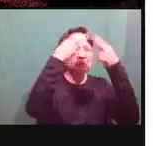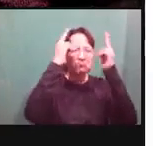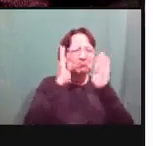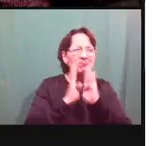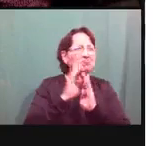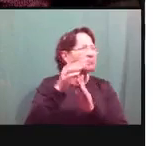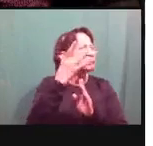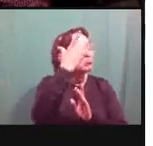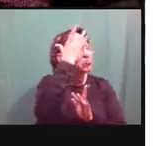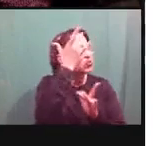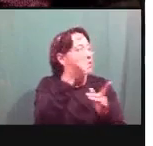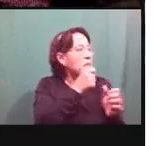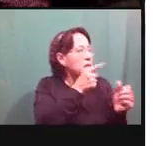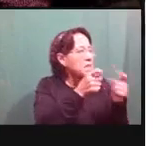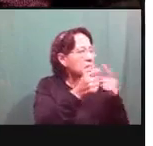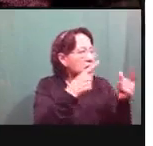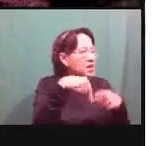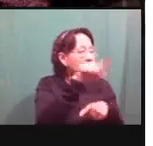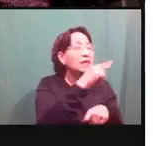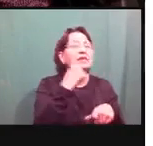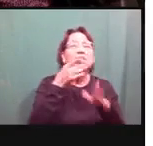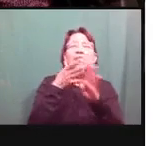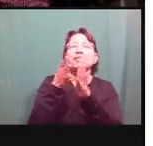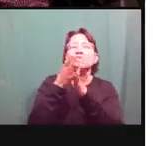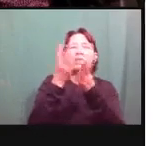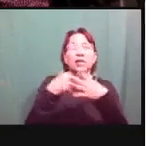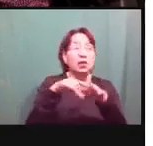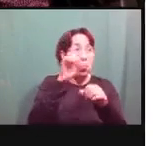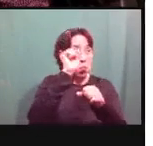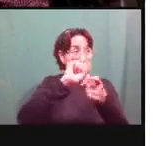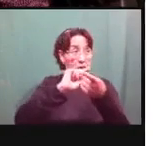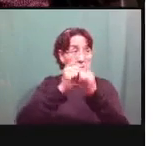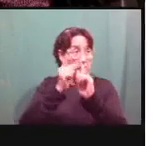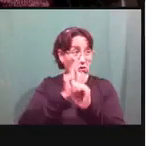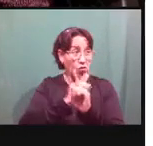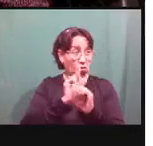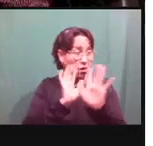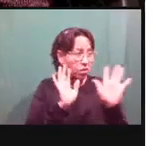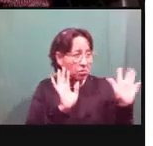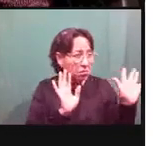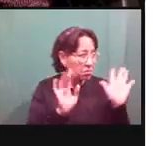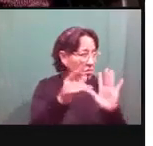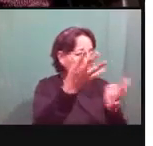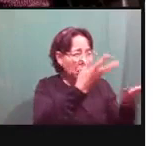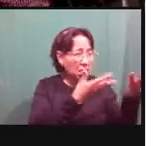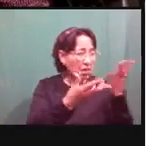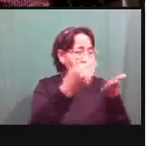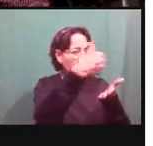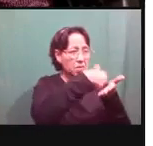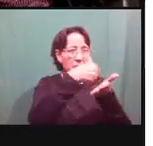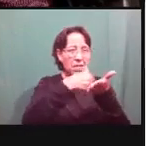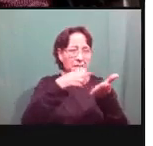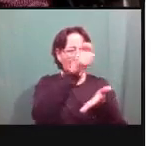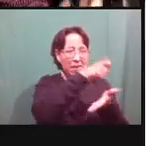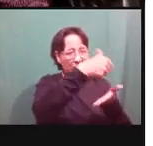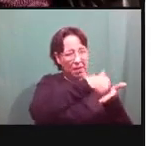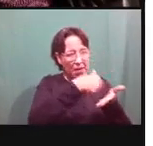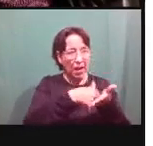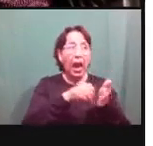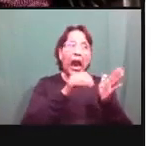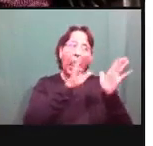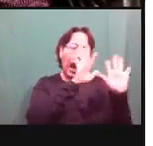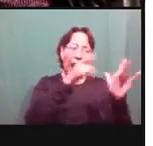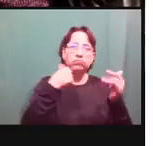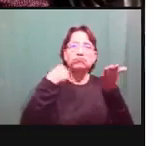por qué era tan importante, si la podía cambiar, si no. Y pues a través de las recomendaciones del barrio le hizo una